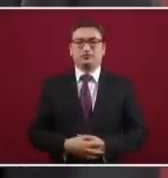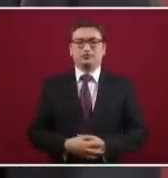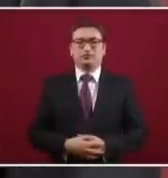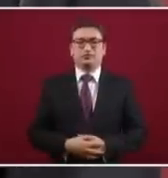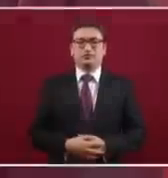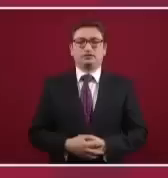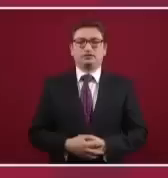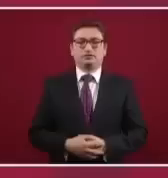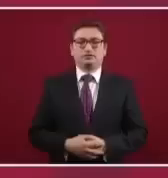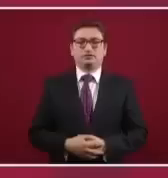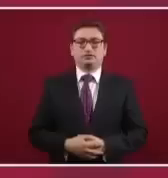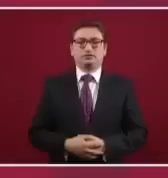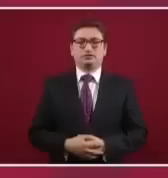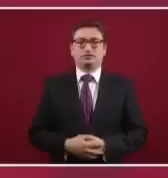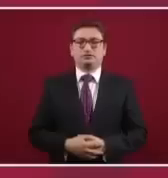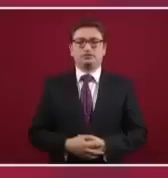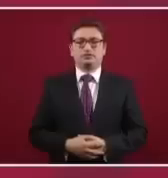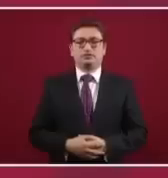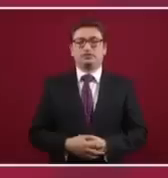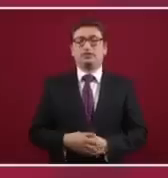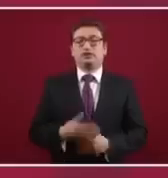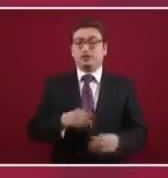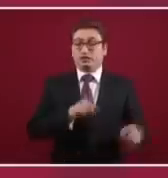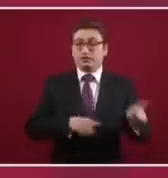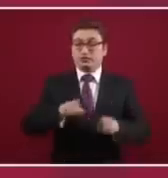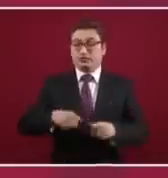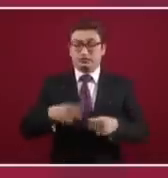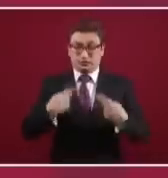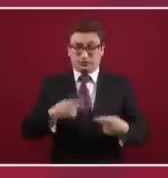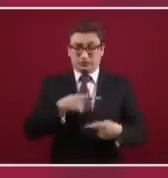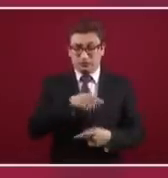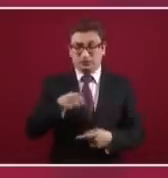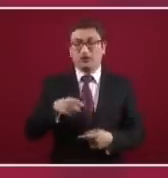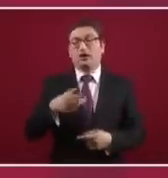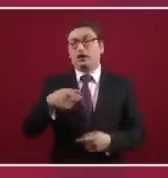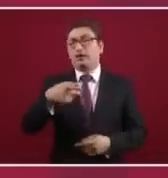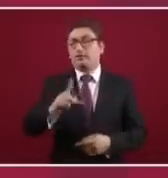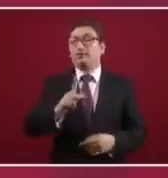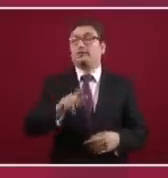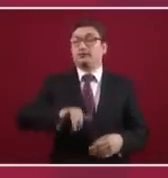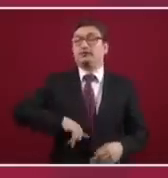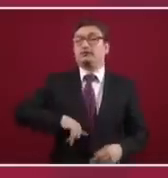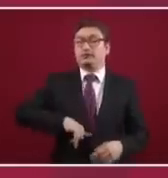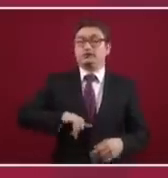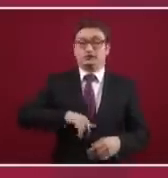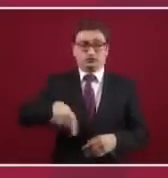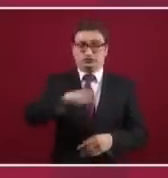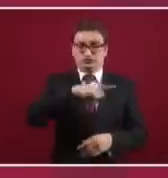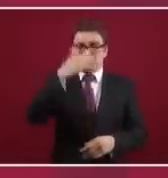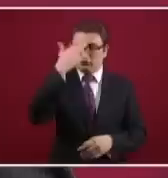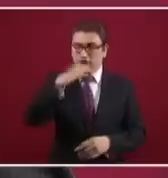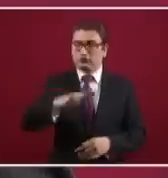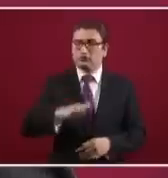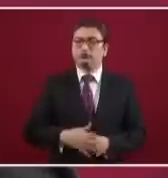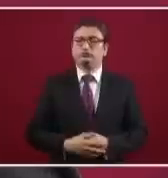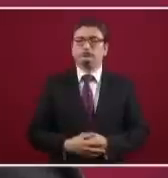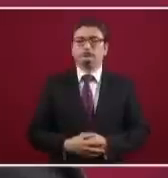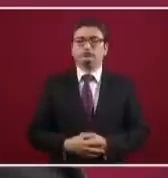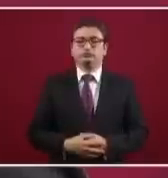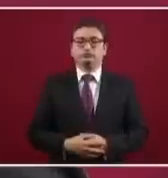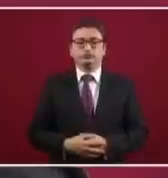depende de la persona. Ah, pero aquí es interesante que se sepa,